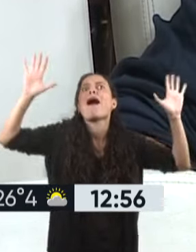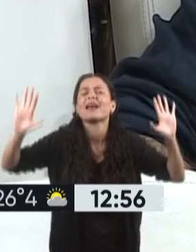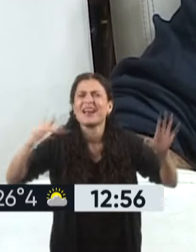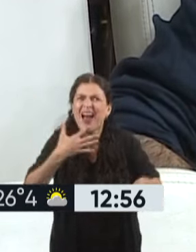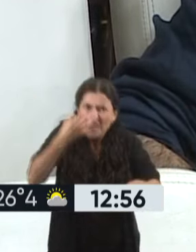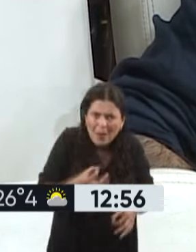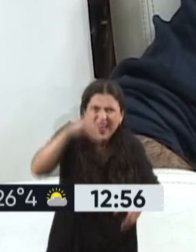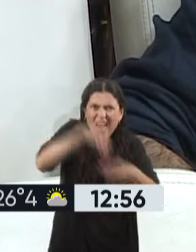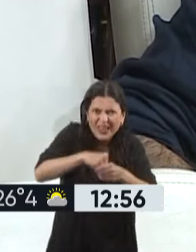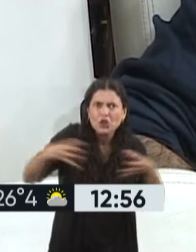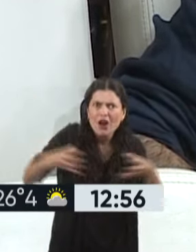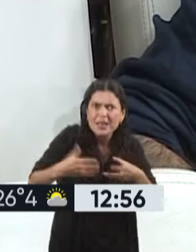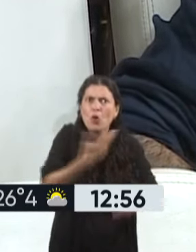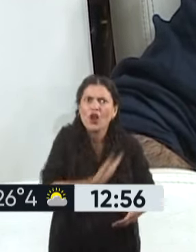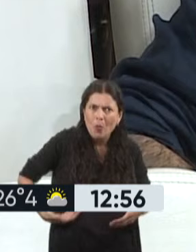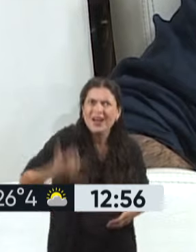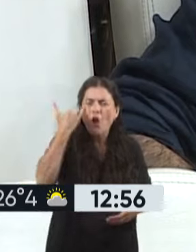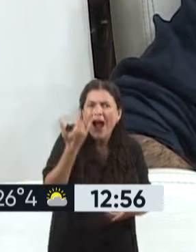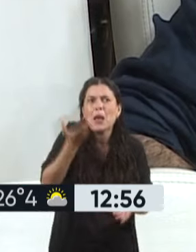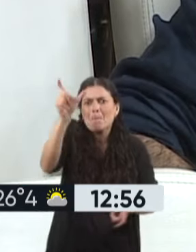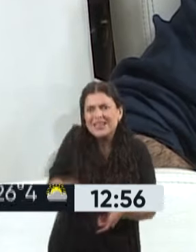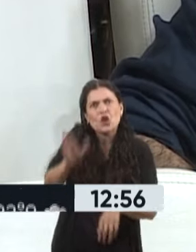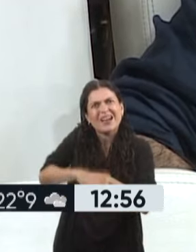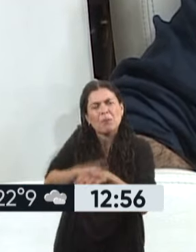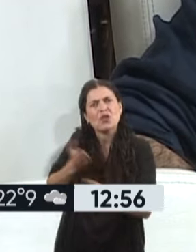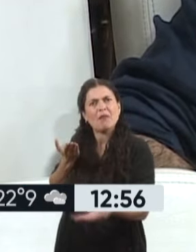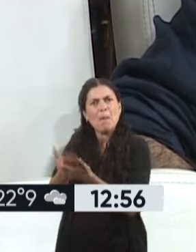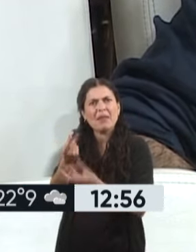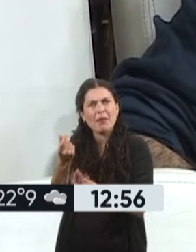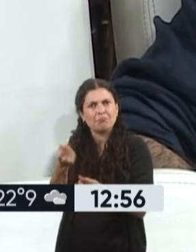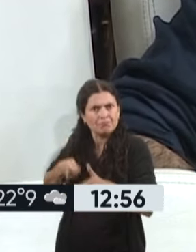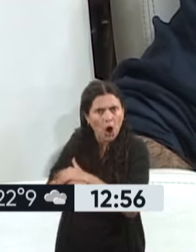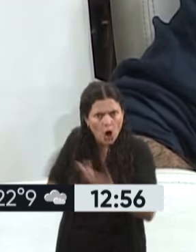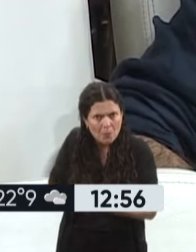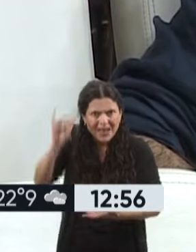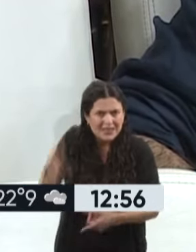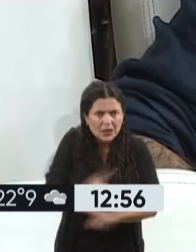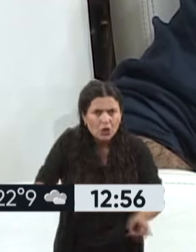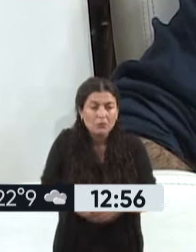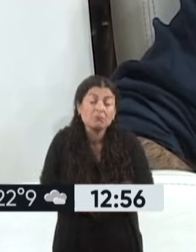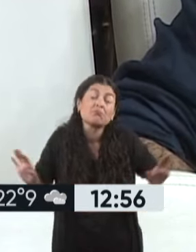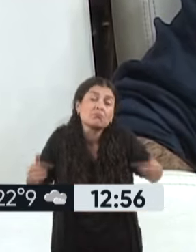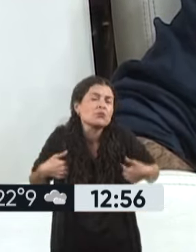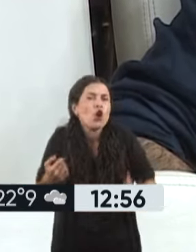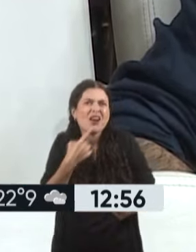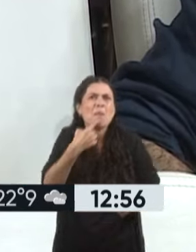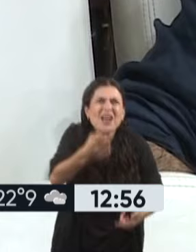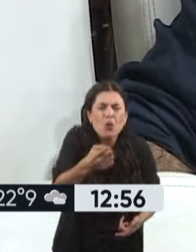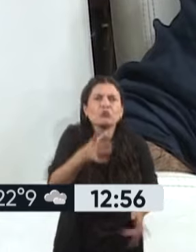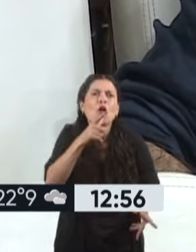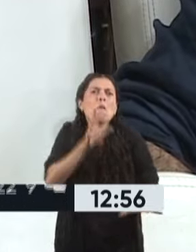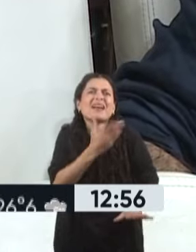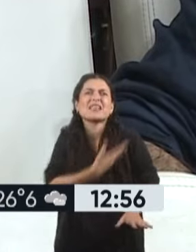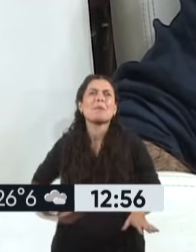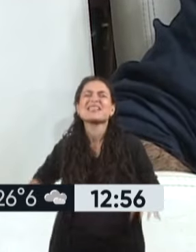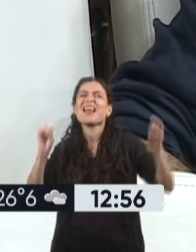pidiendo coimas, si el gobierno ya entiende que hay alguien. Le pregunto esto porque el presidente no termina de confirmar